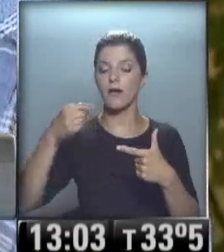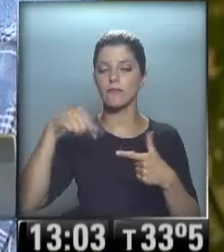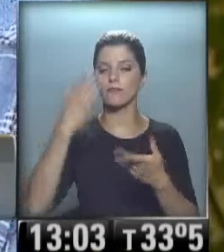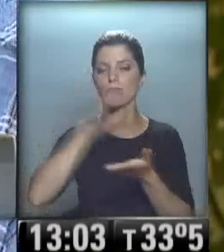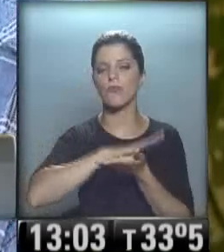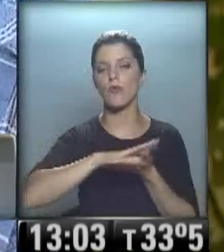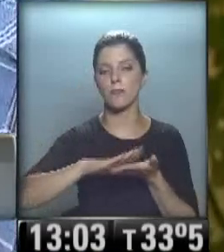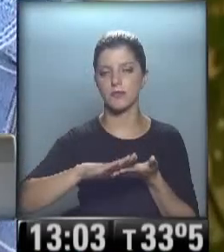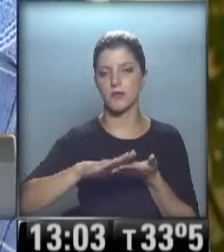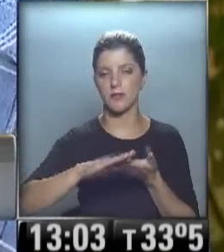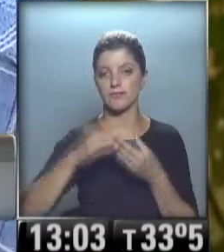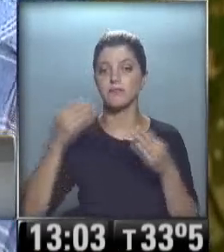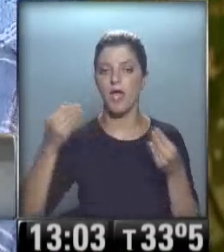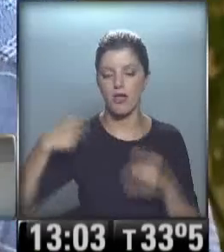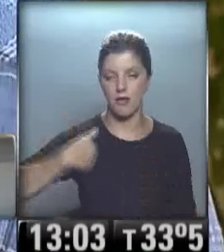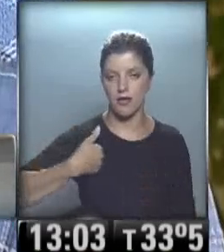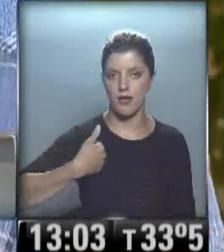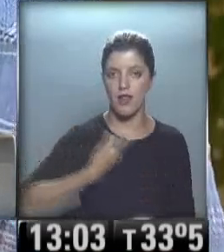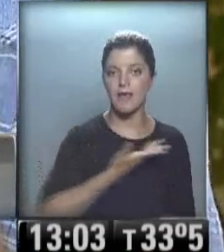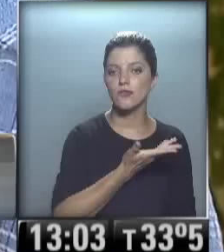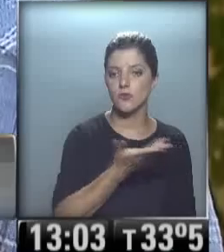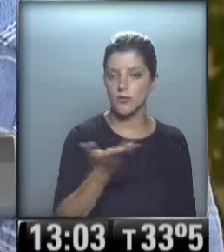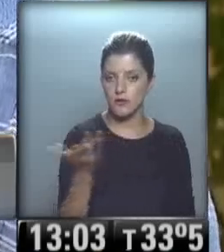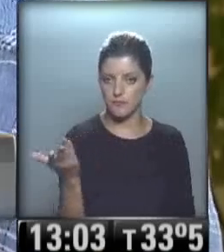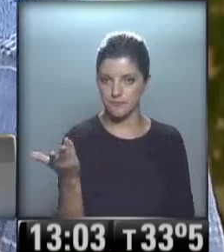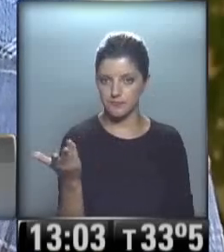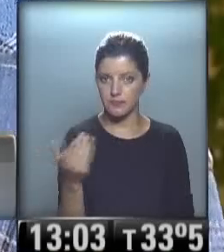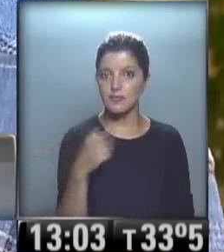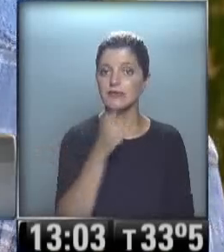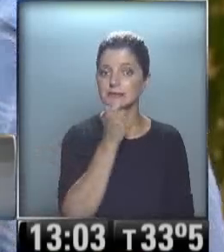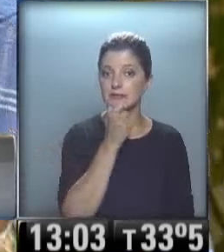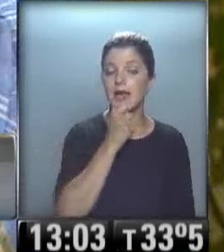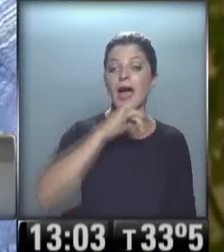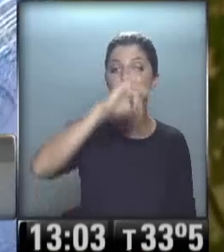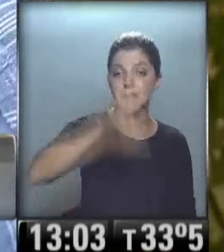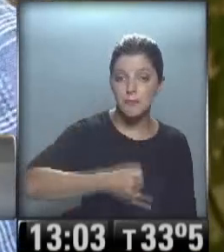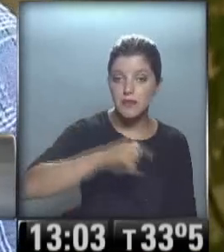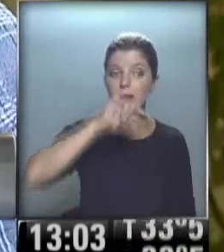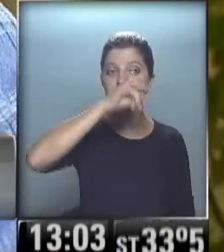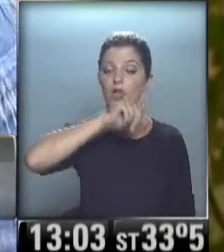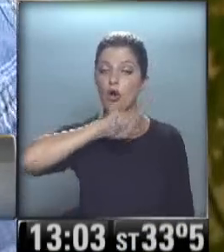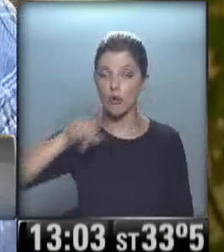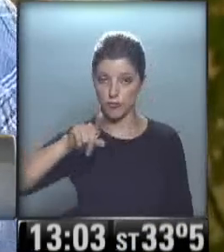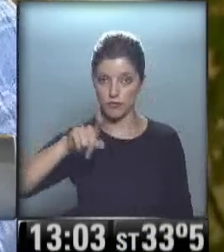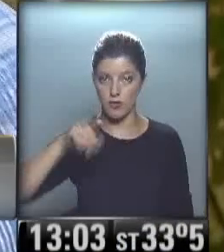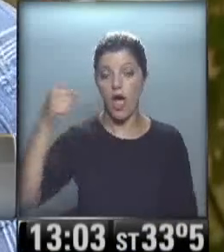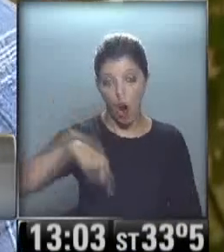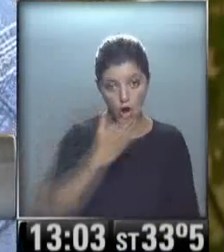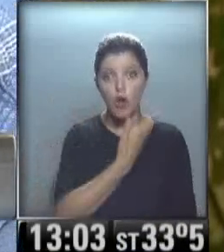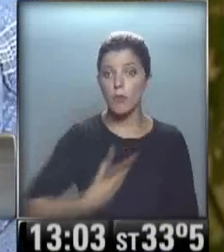es la el término o no de la sociedad post pinochetista vivimos en gobiernos